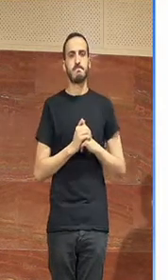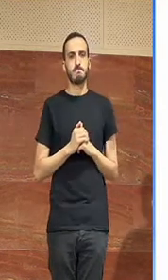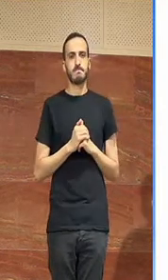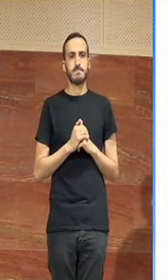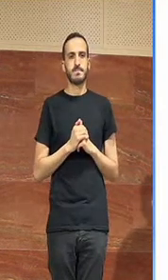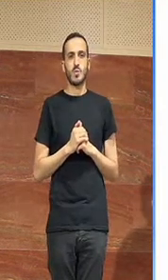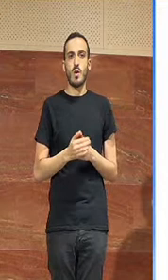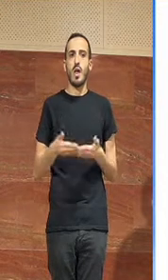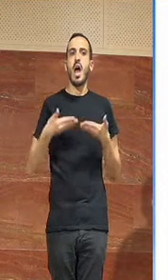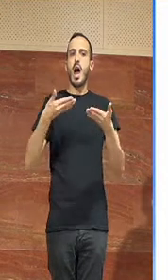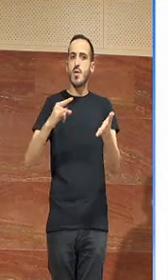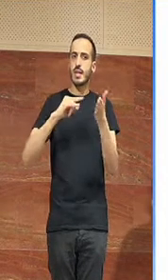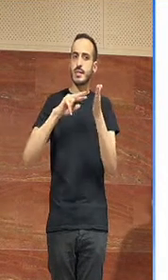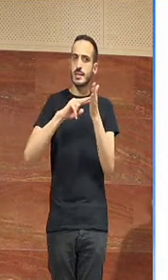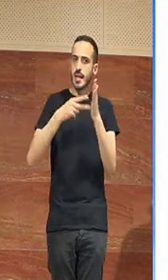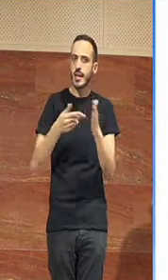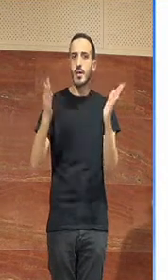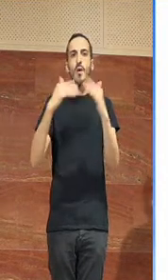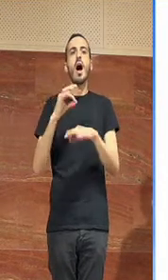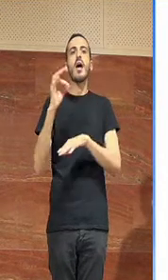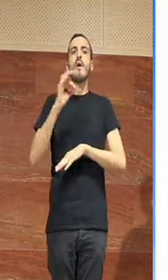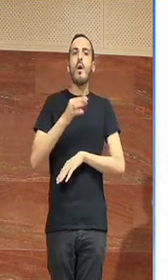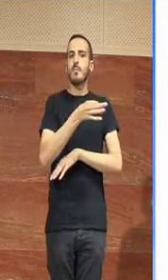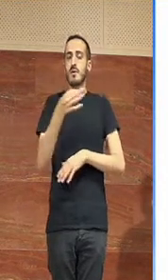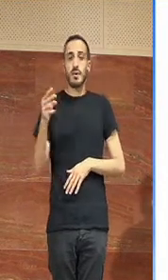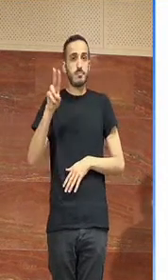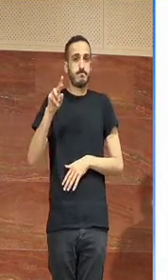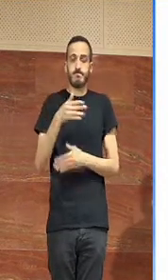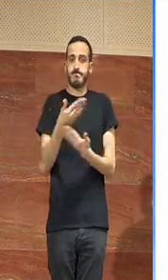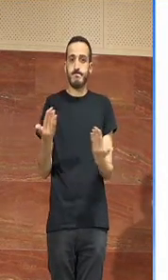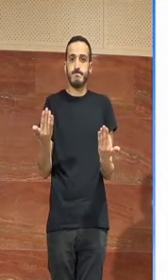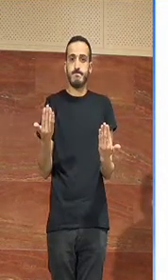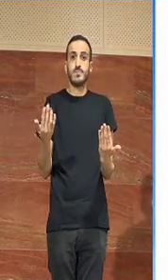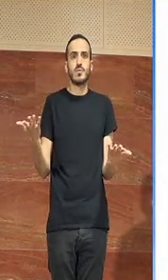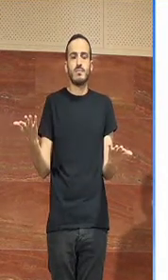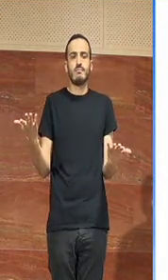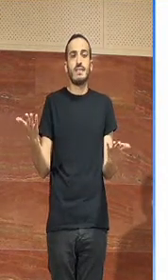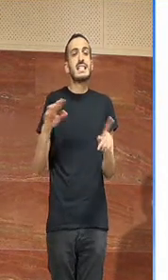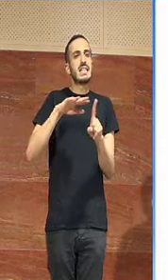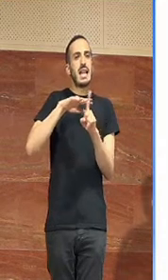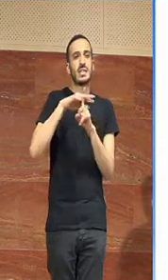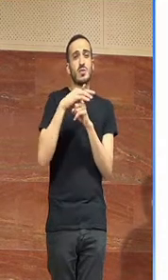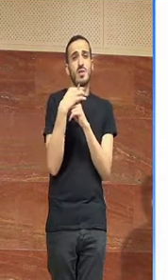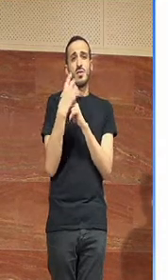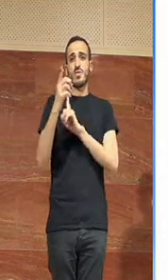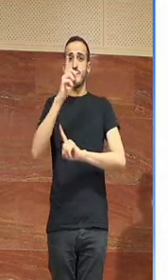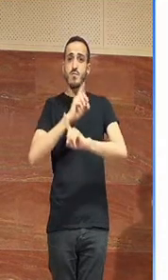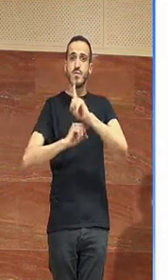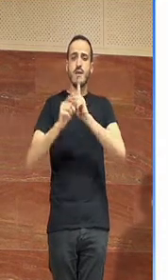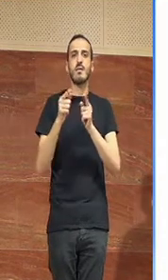son adecuadas y eso supone pues, un agravamiento de la situación de las personas